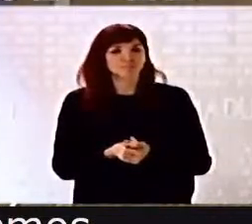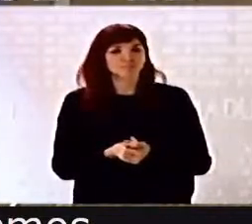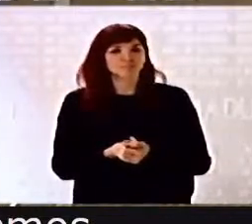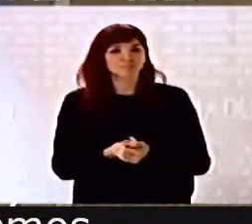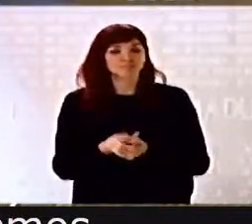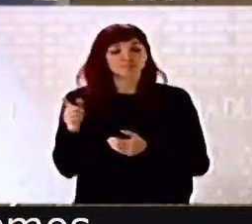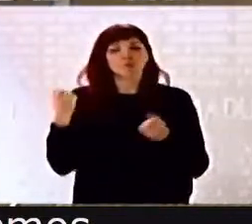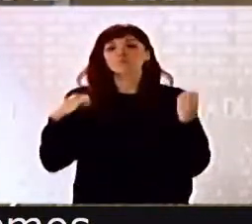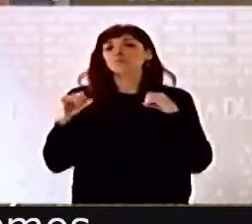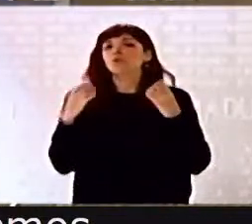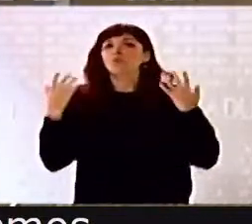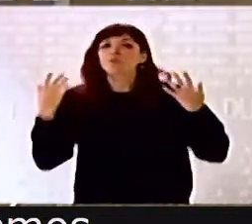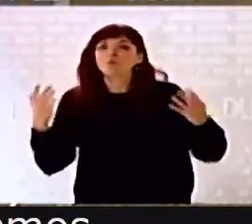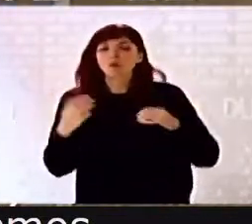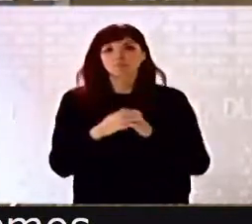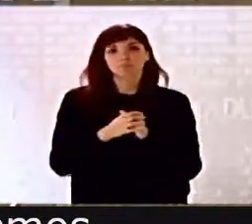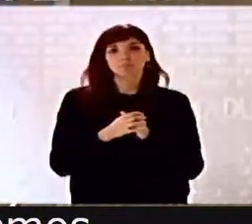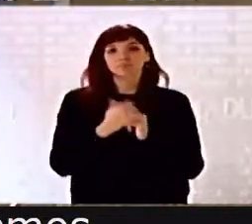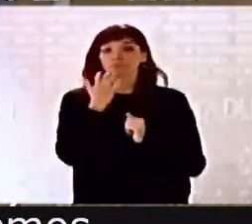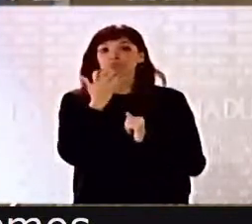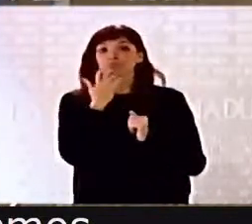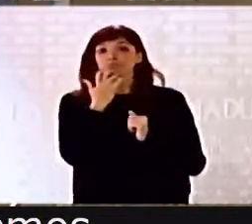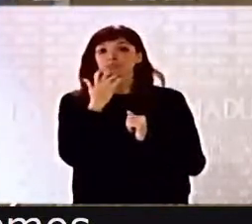1, evitar las aglomeraciones.